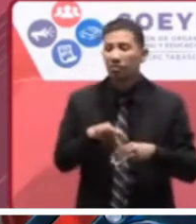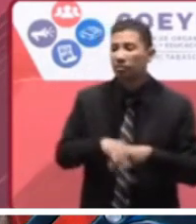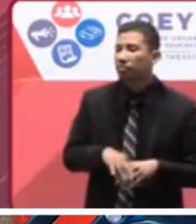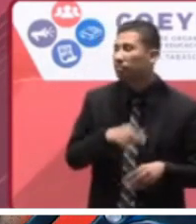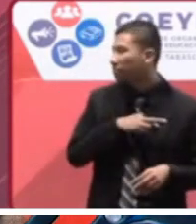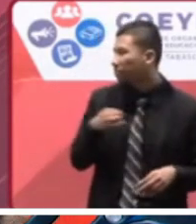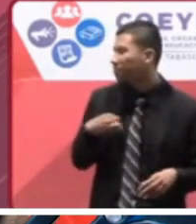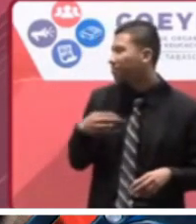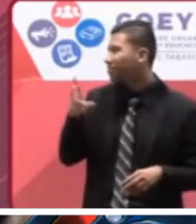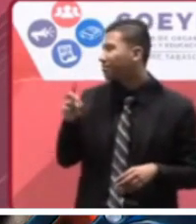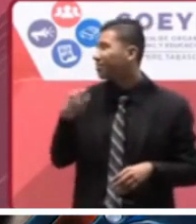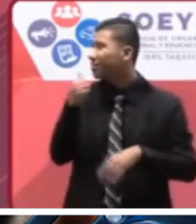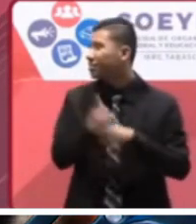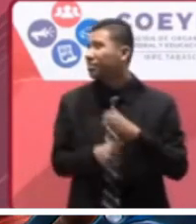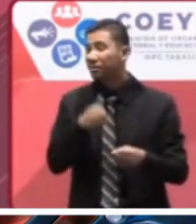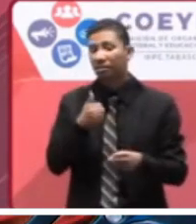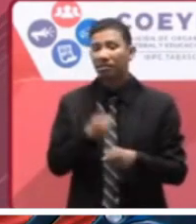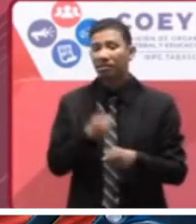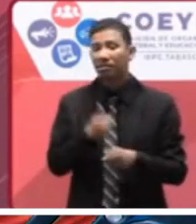escuchar el cinismo de este señor.